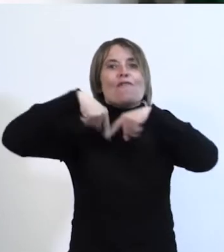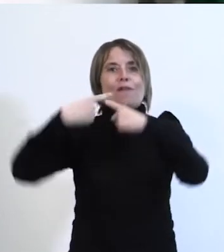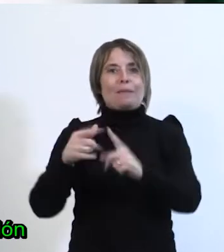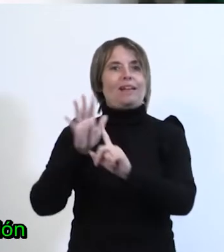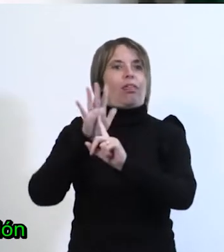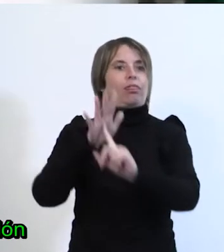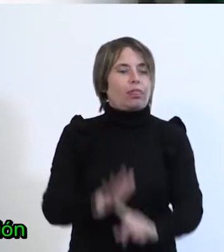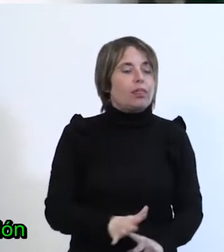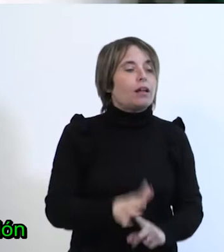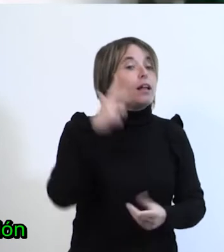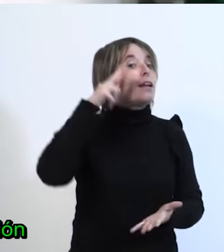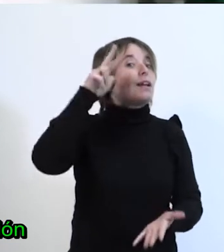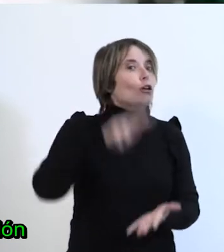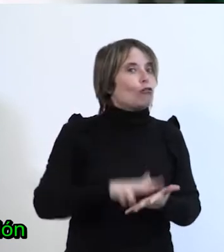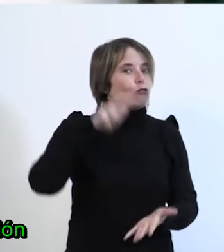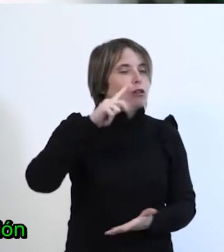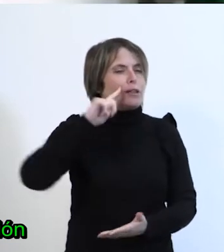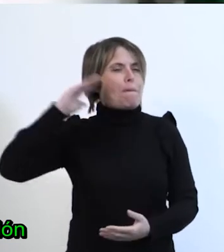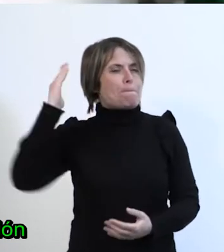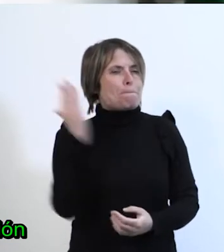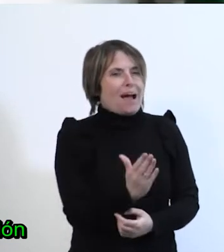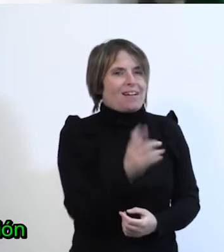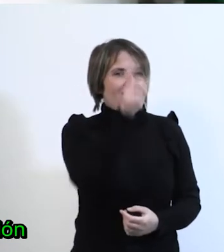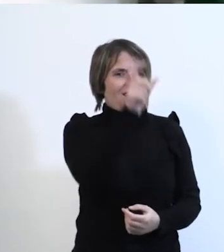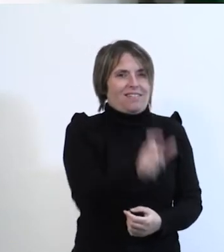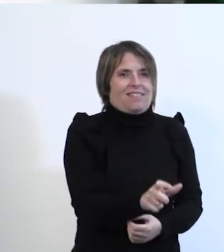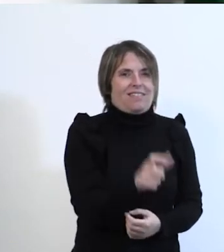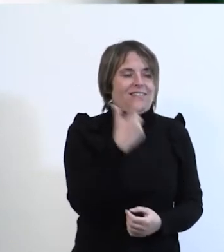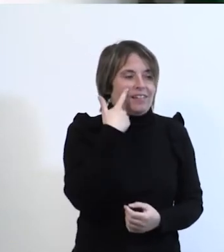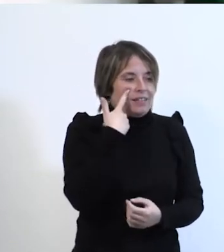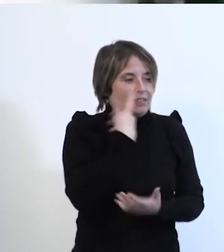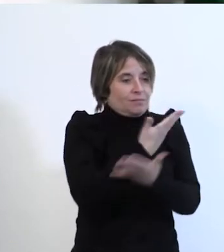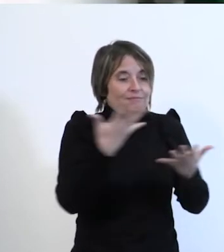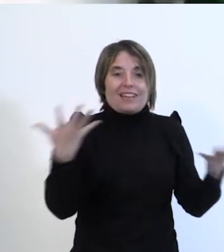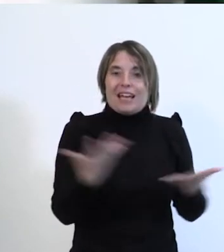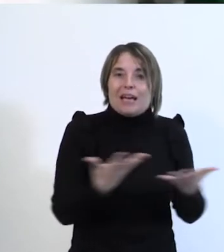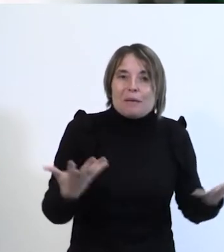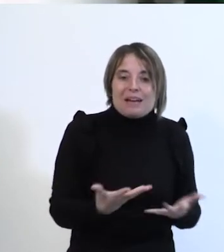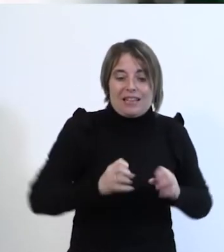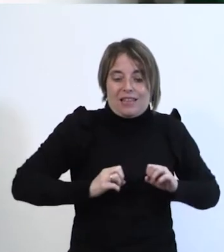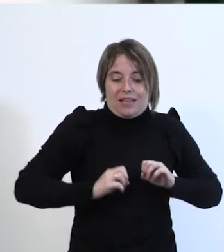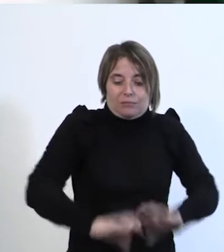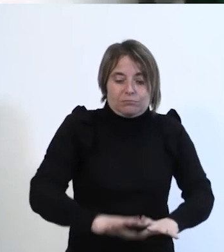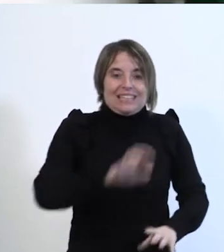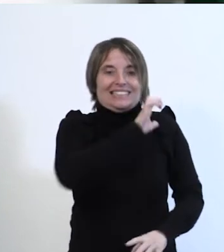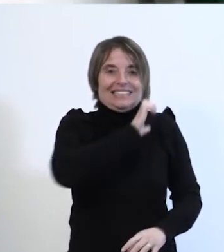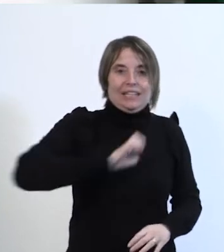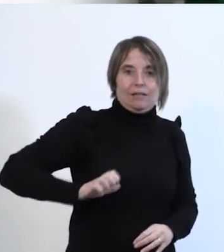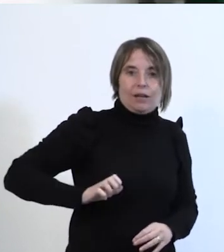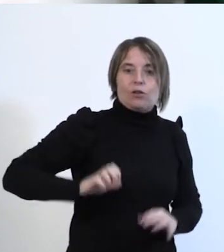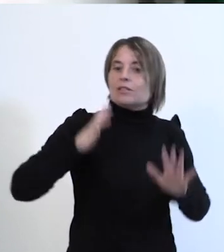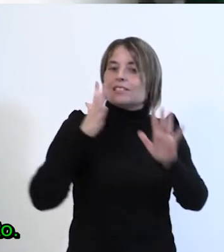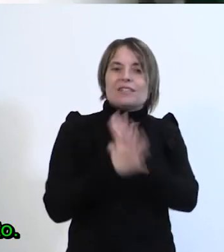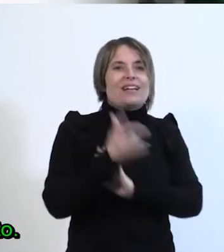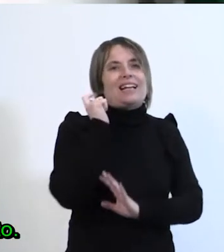familia y reconociendo que la criminalización de emergencias obstétricas en El